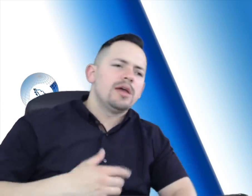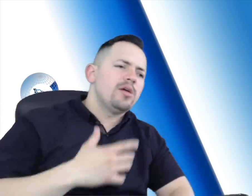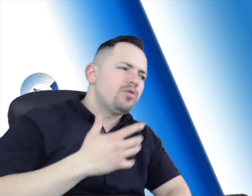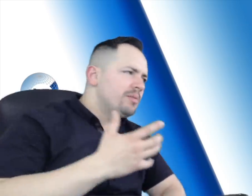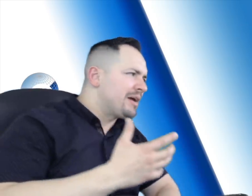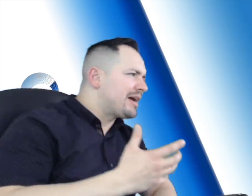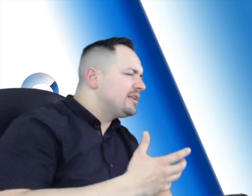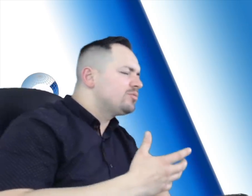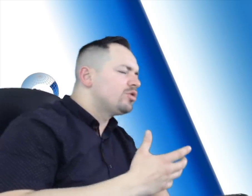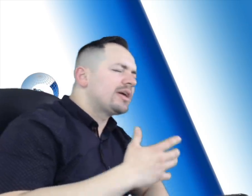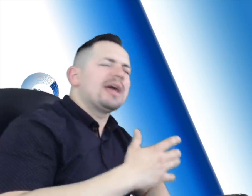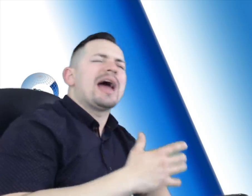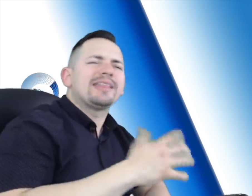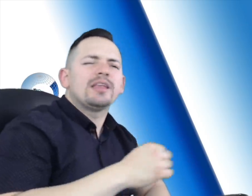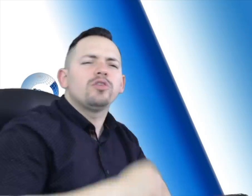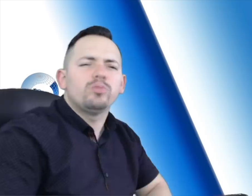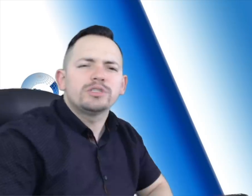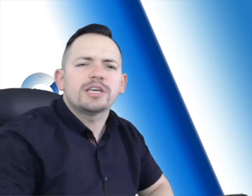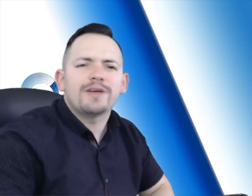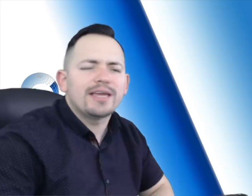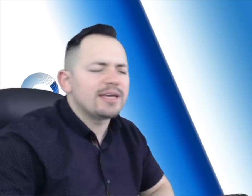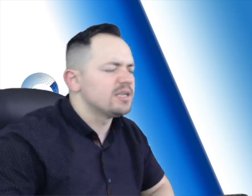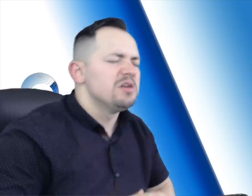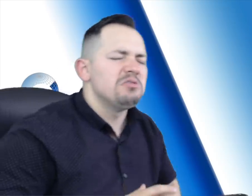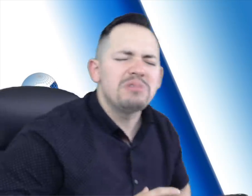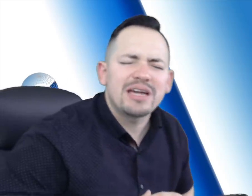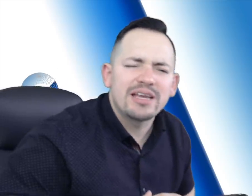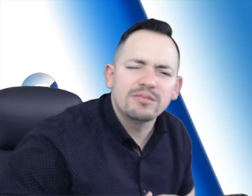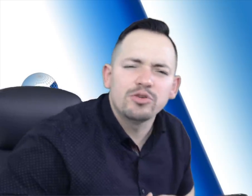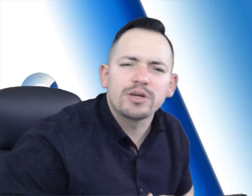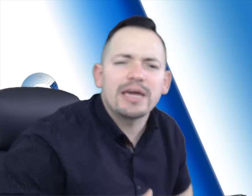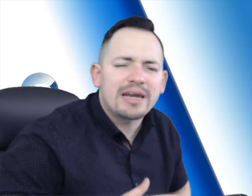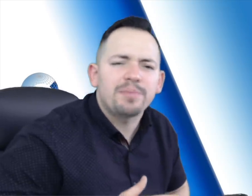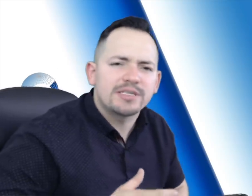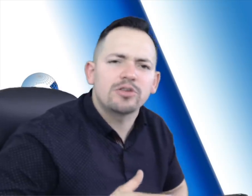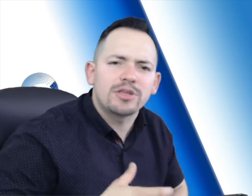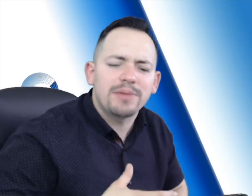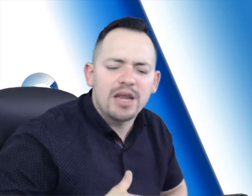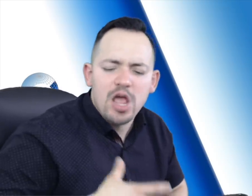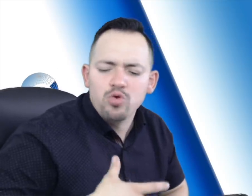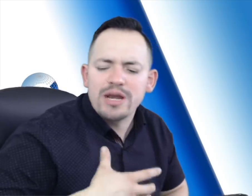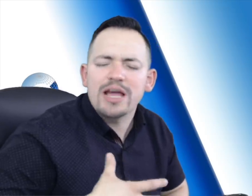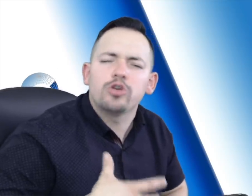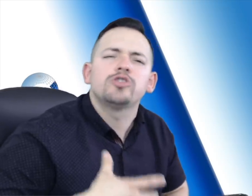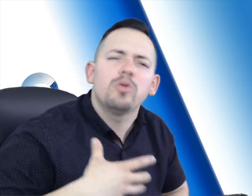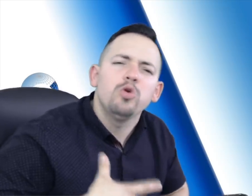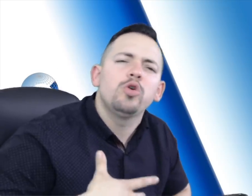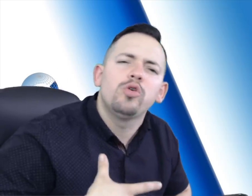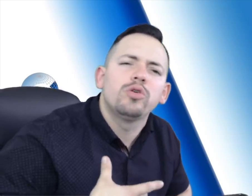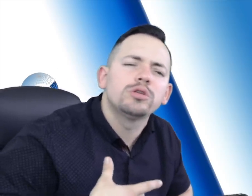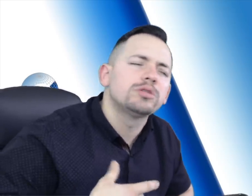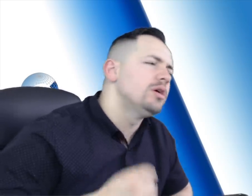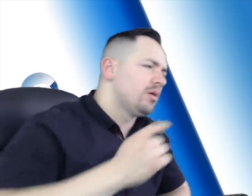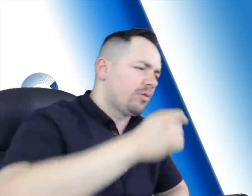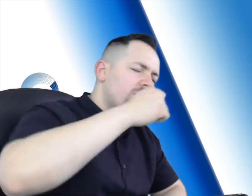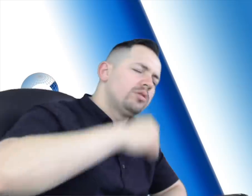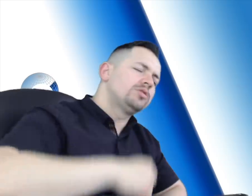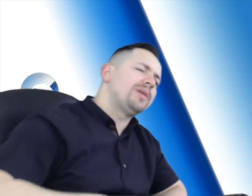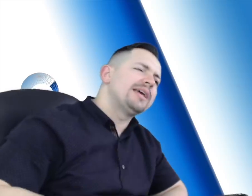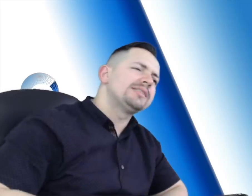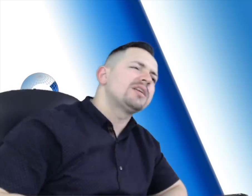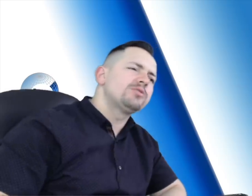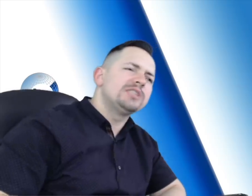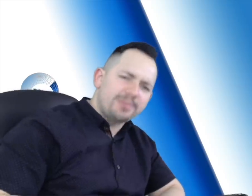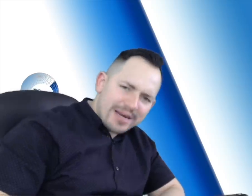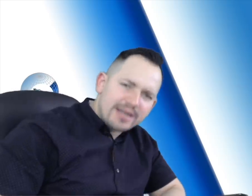mecanismo que ha tenido muchas fallas, un mecanismo que representó también un negocio muy jugoso con